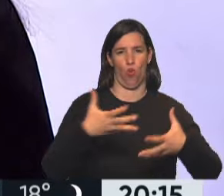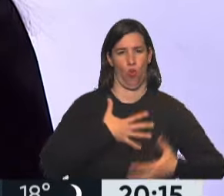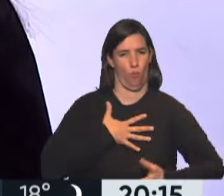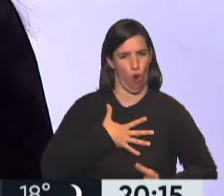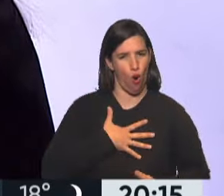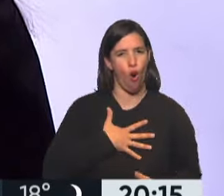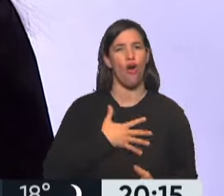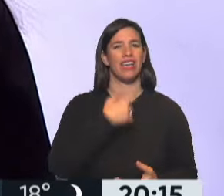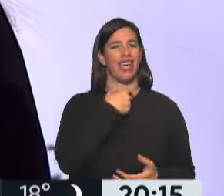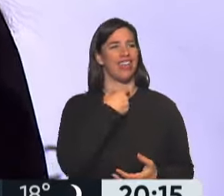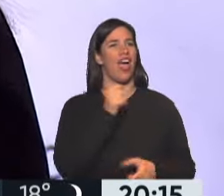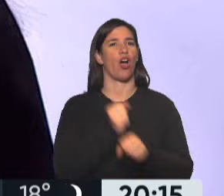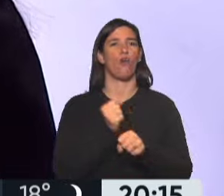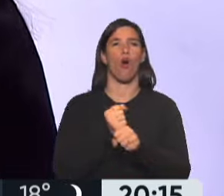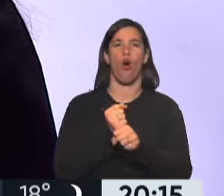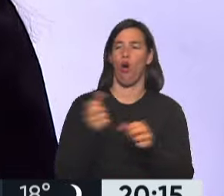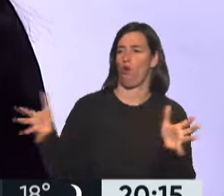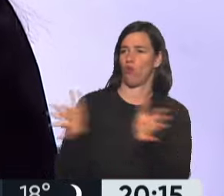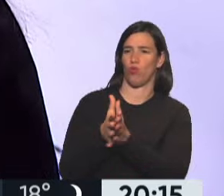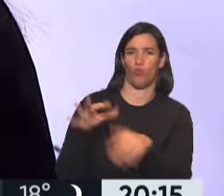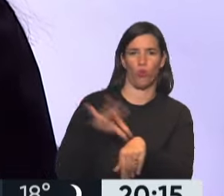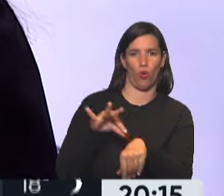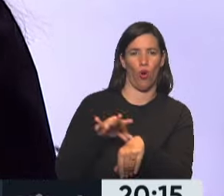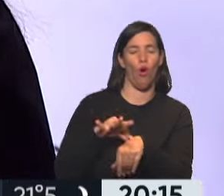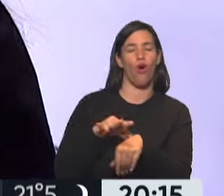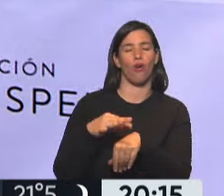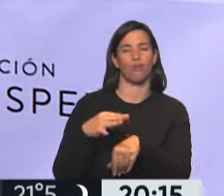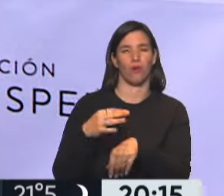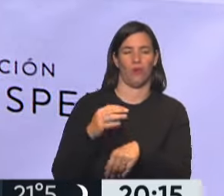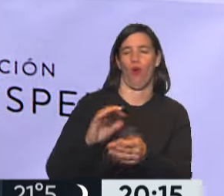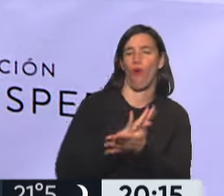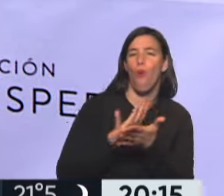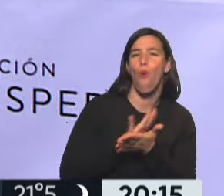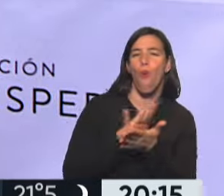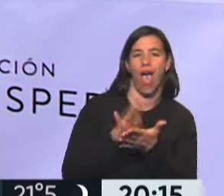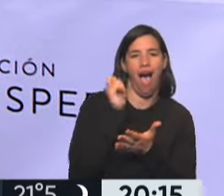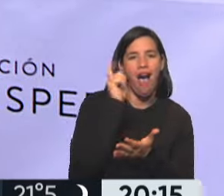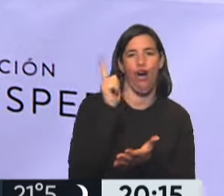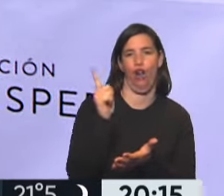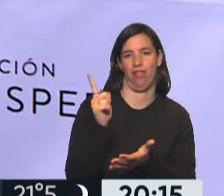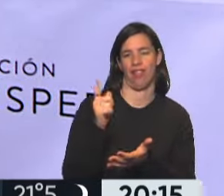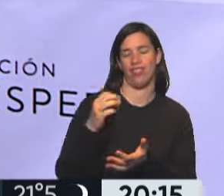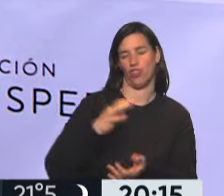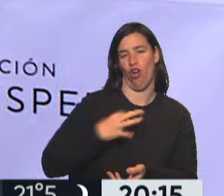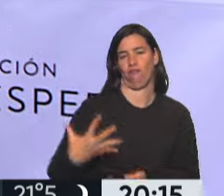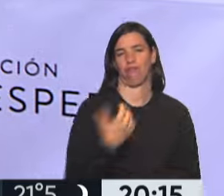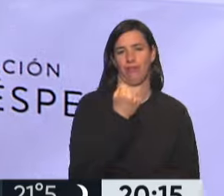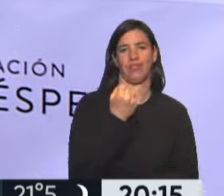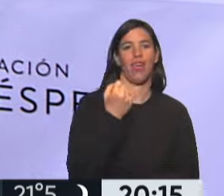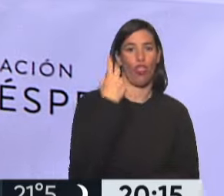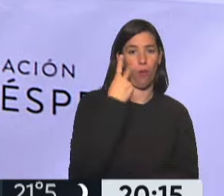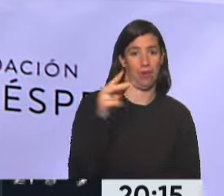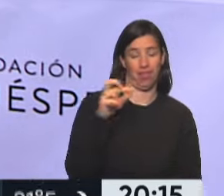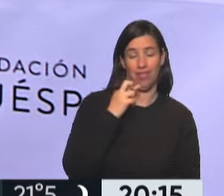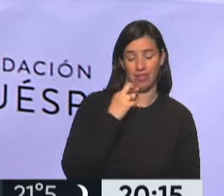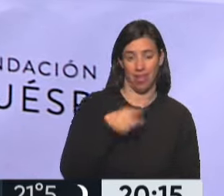quería lograr con mi equipo médico lograr la cura, y la logré en el 2017. Estoy vivo por la ciencia, y por eso es como la responsabilidad de la